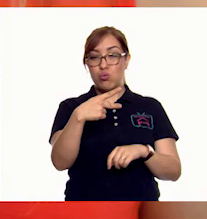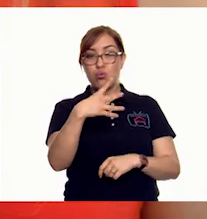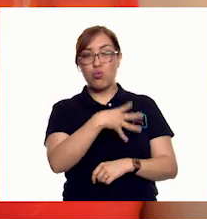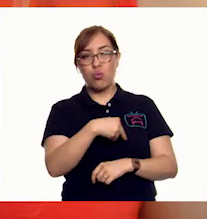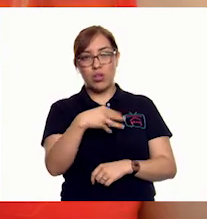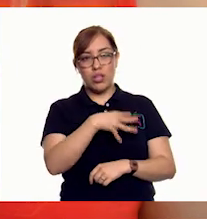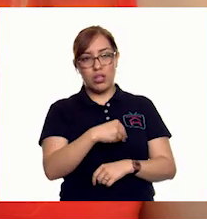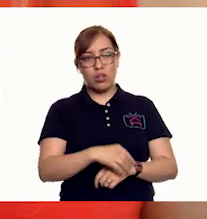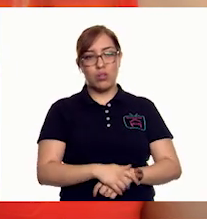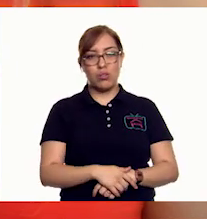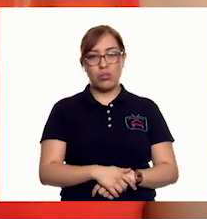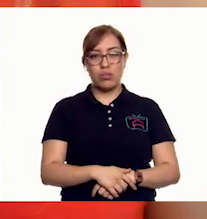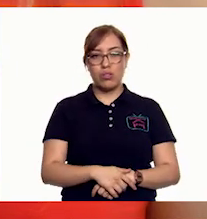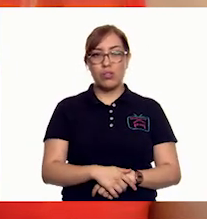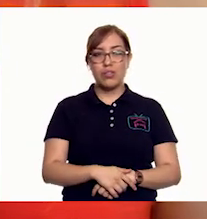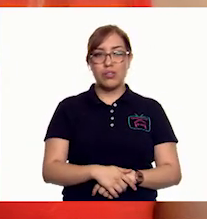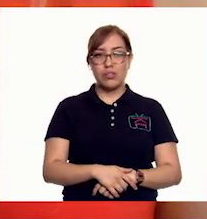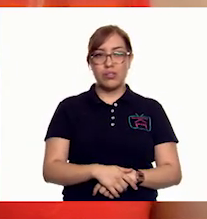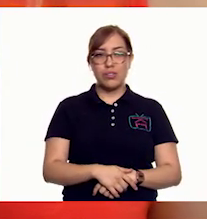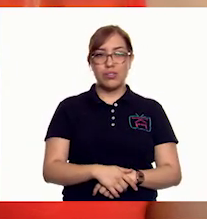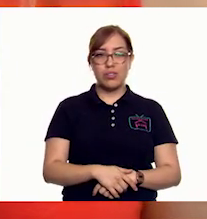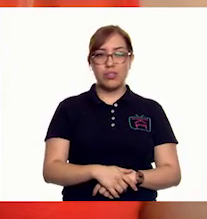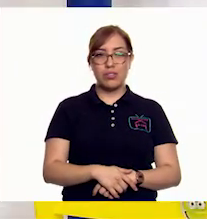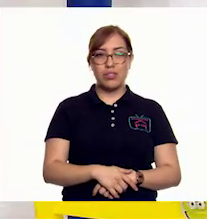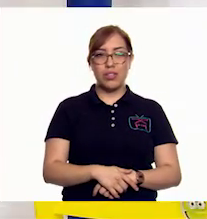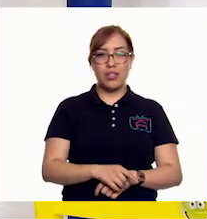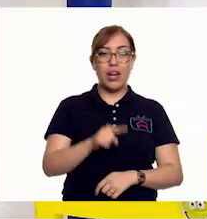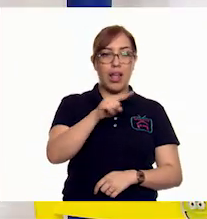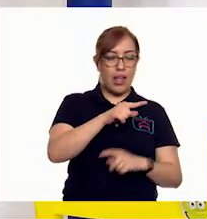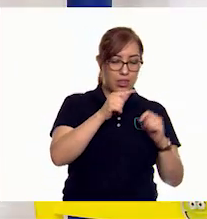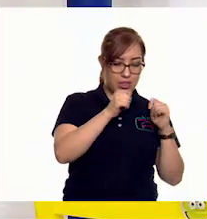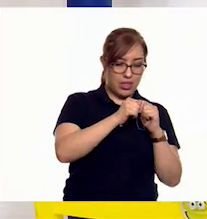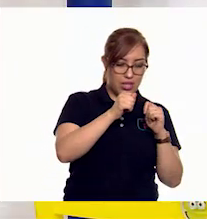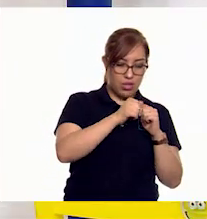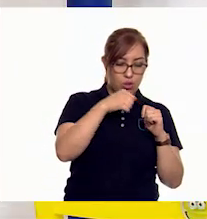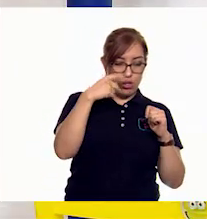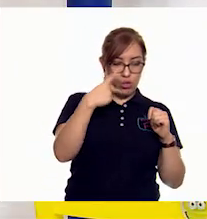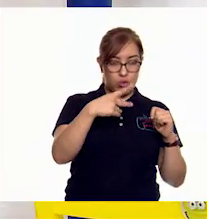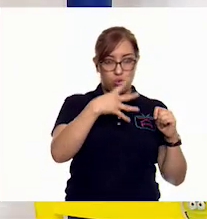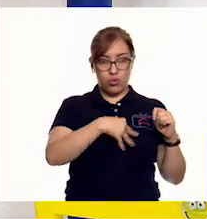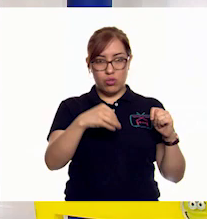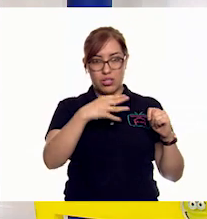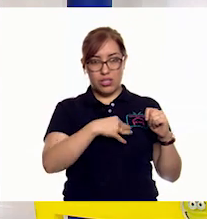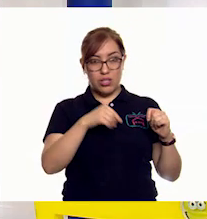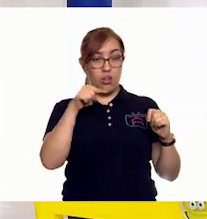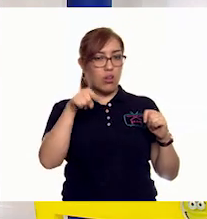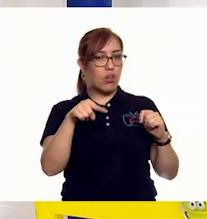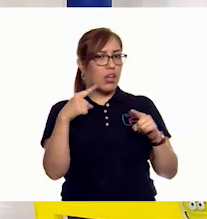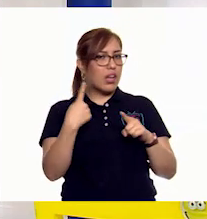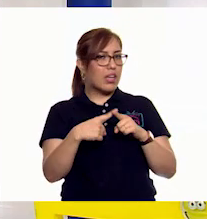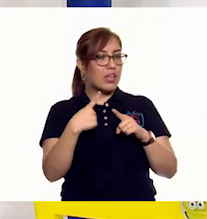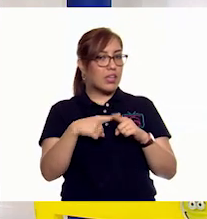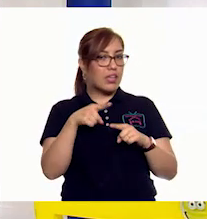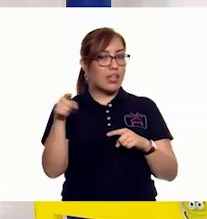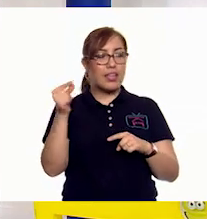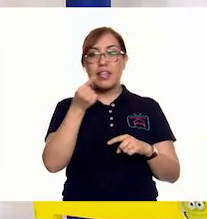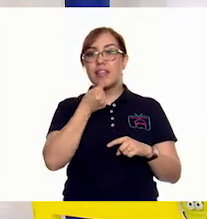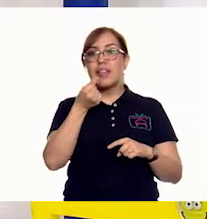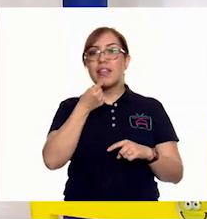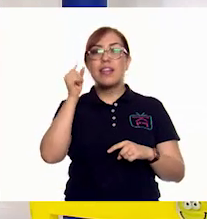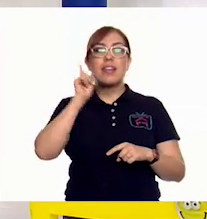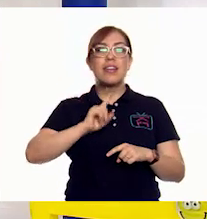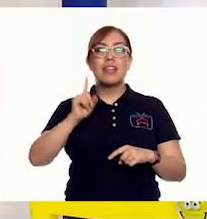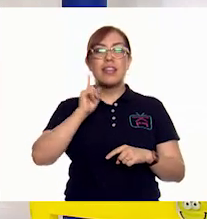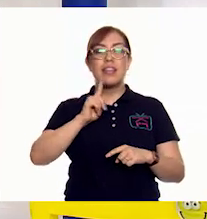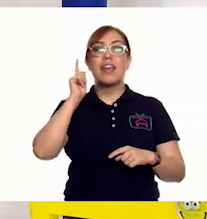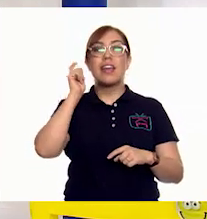o mis tíos y sus hijos son... ¿Ustedes qué dicen? Pero es una niña, entonces... ¡Claro! Seguramente